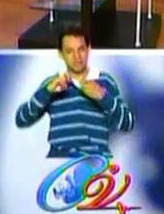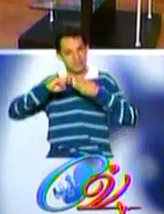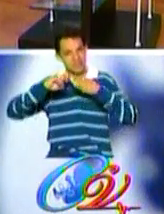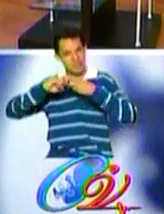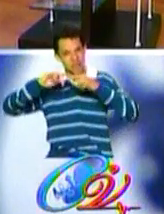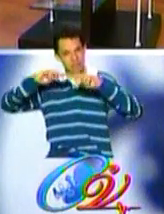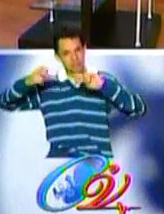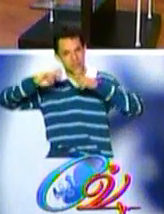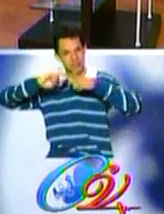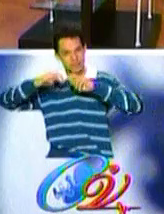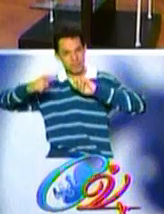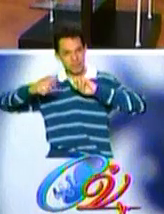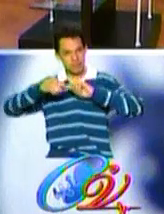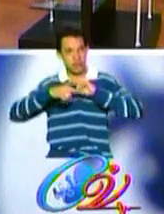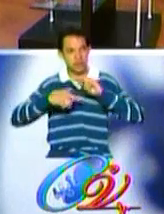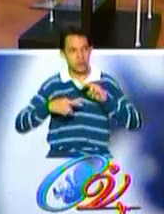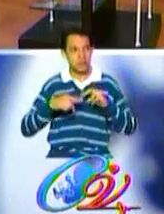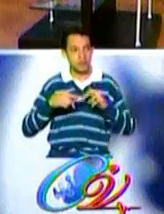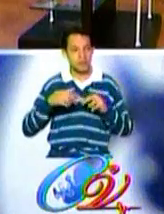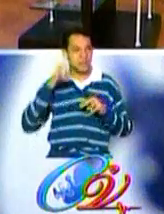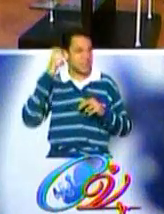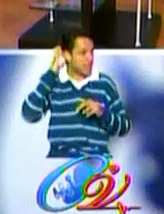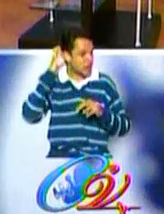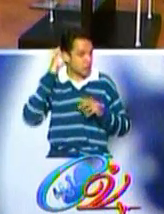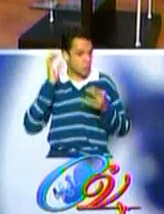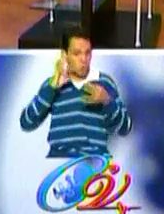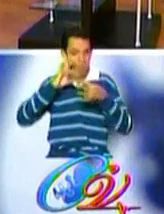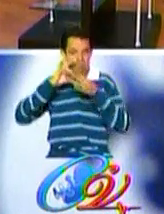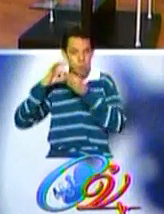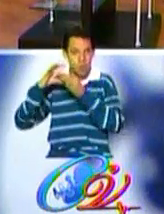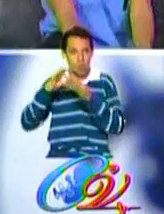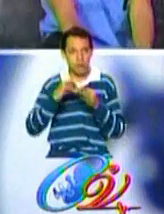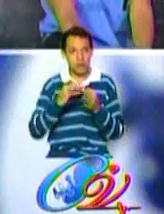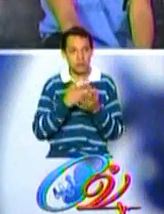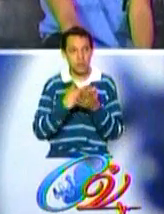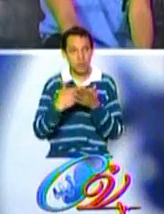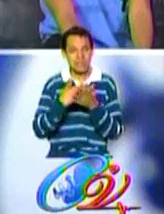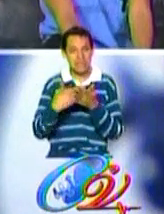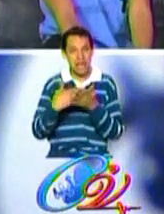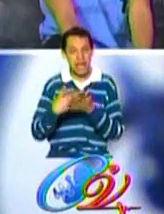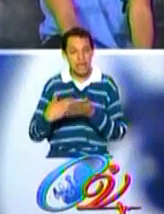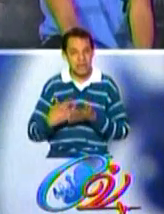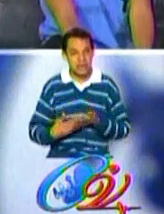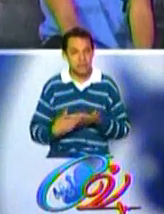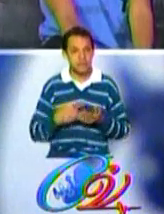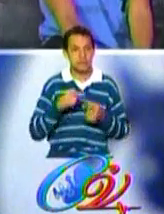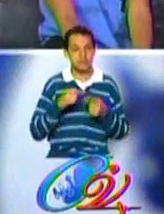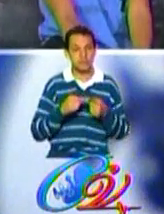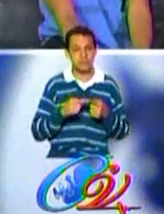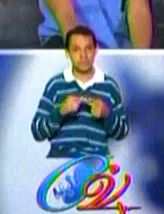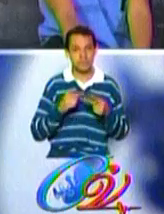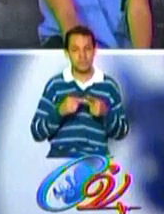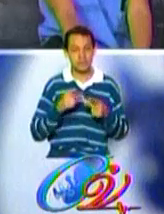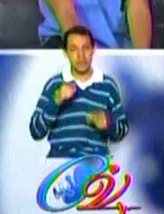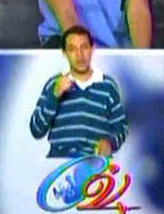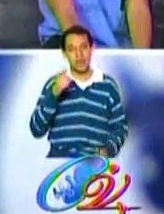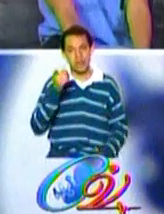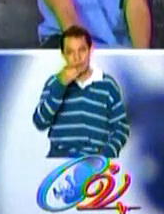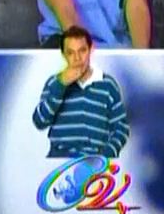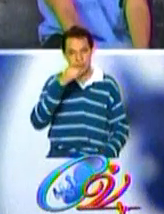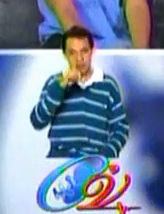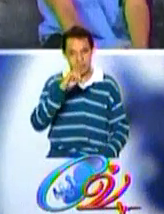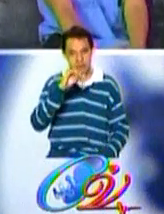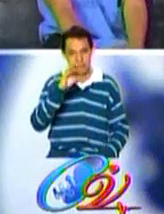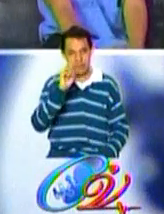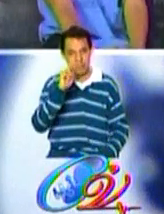¿cierto? En este caso, pues nosotros medimos eso en sangre, medimos el glutamato, la glicina, la nicotina, bueno,